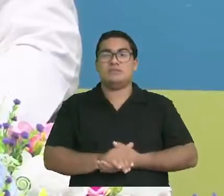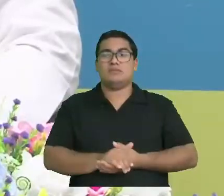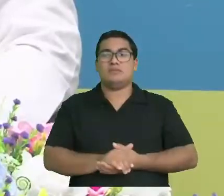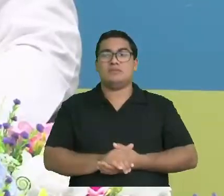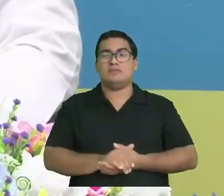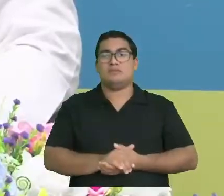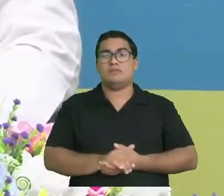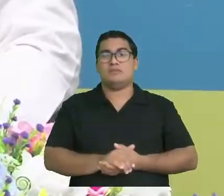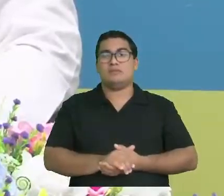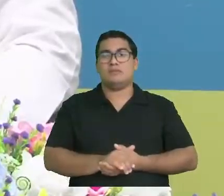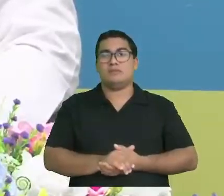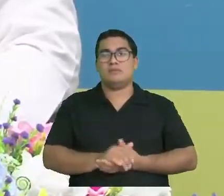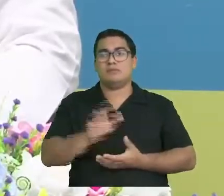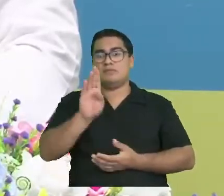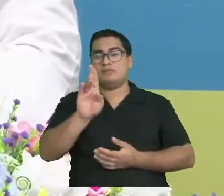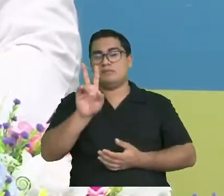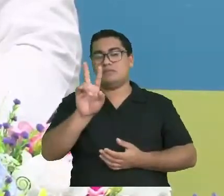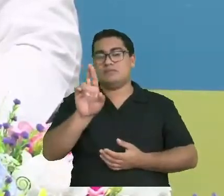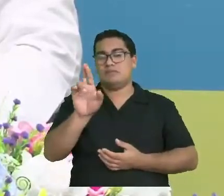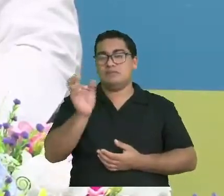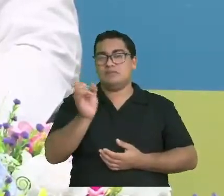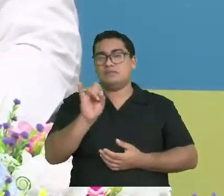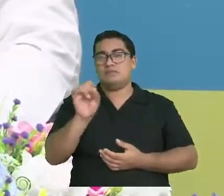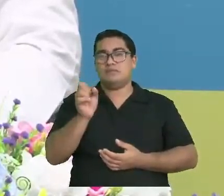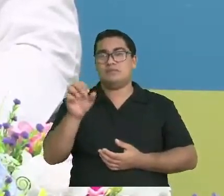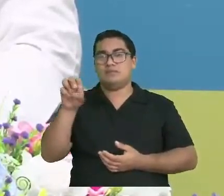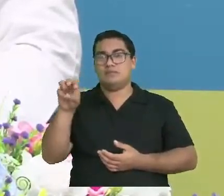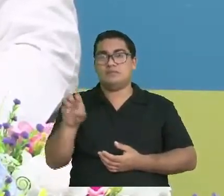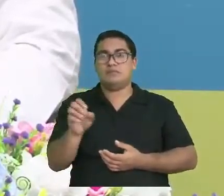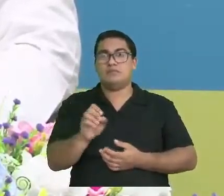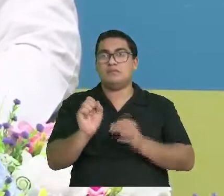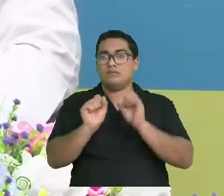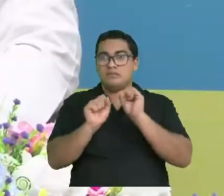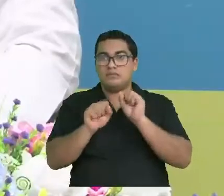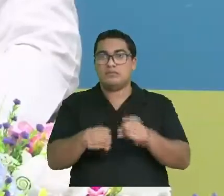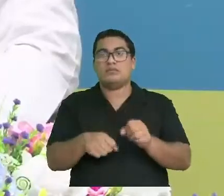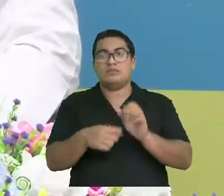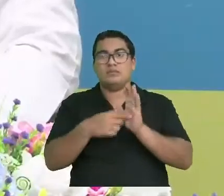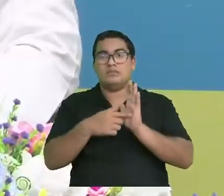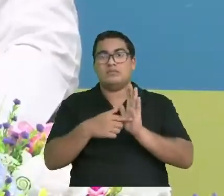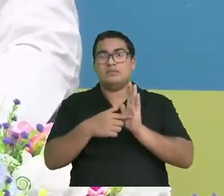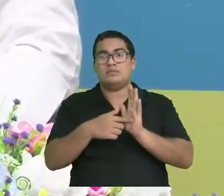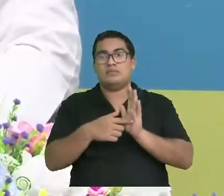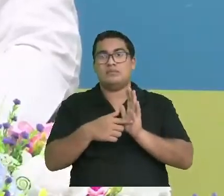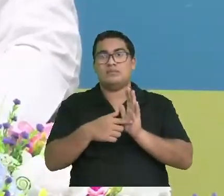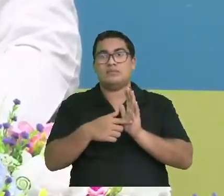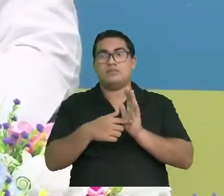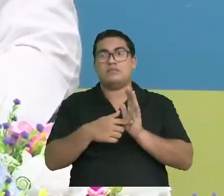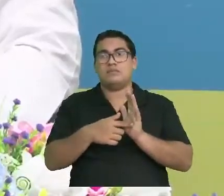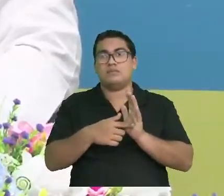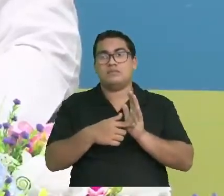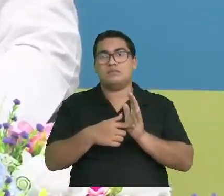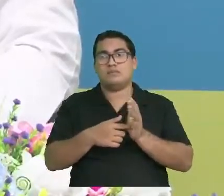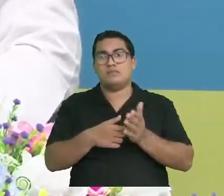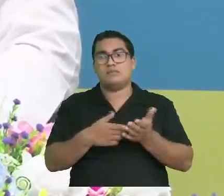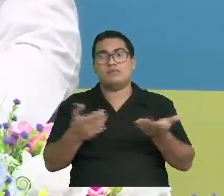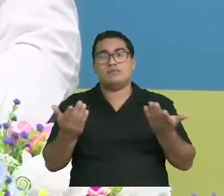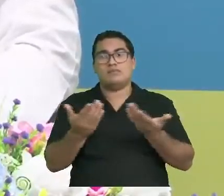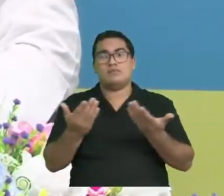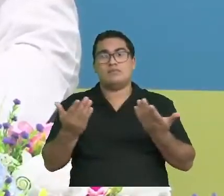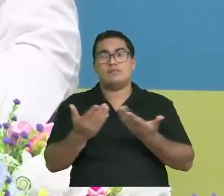con el bruxismo y con el daño dental que puede causar en transcurso de la